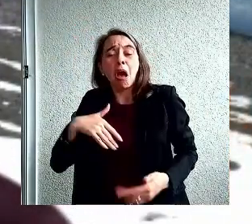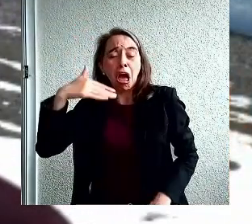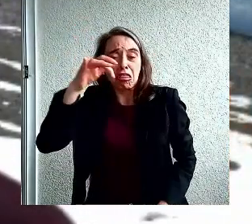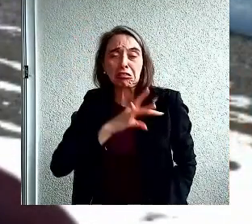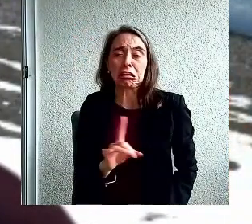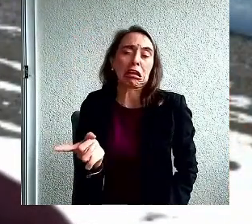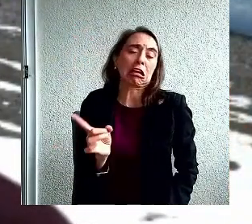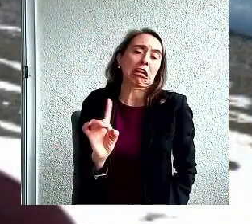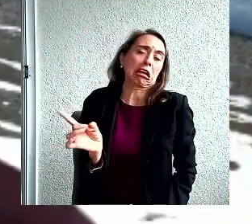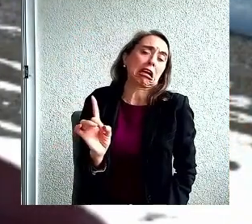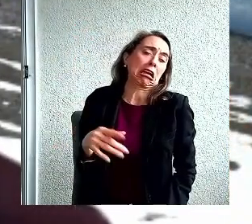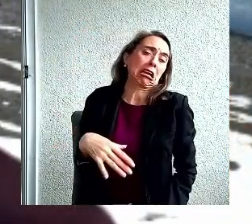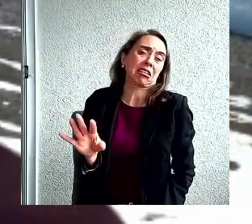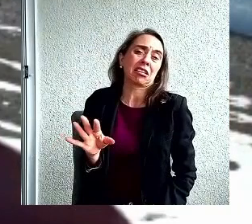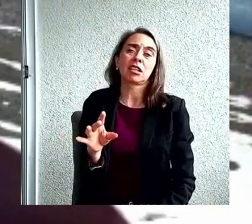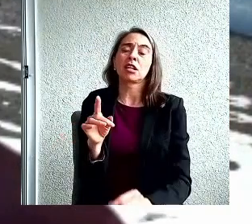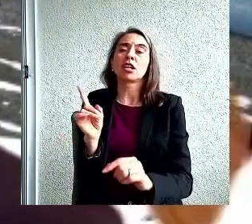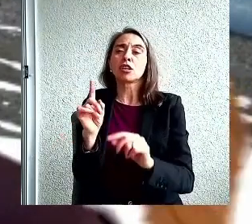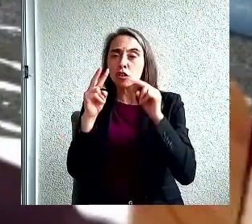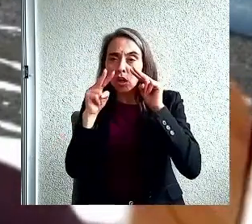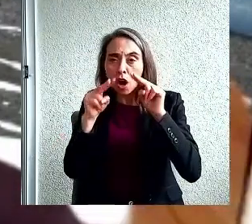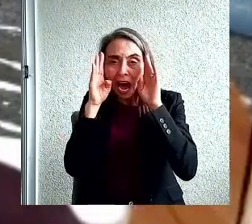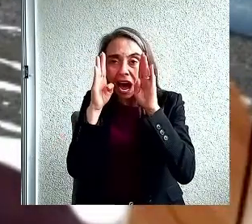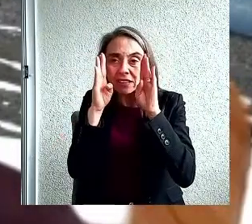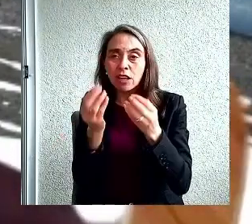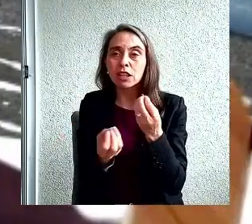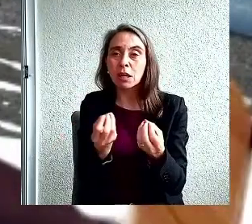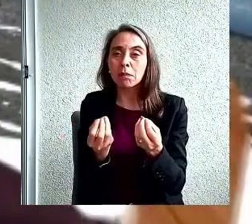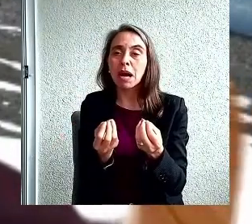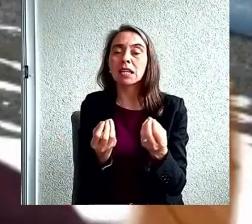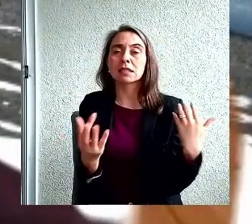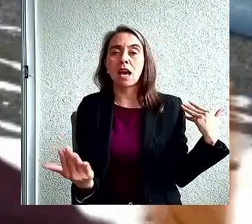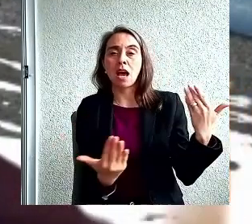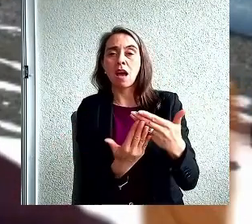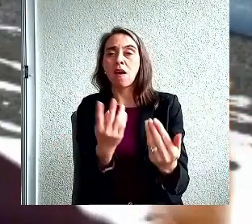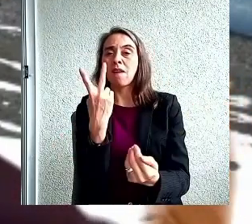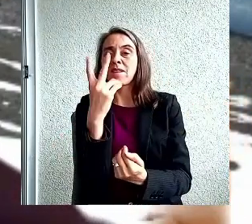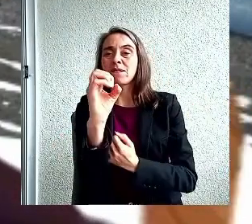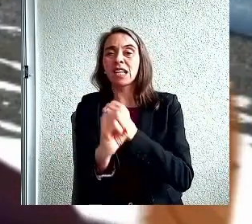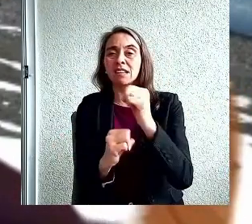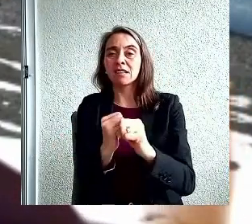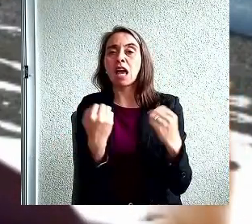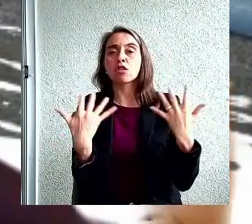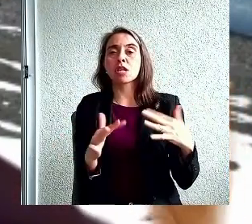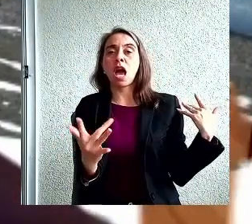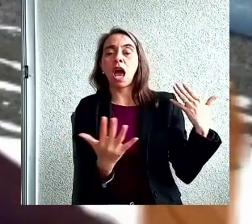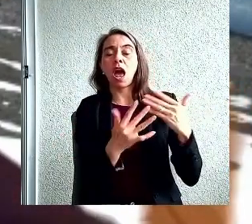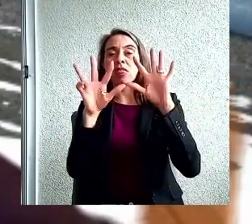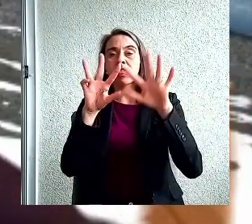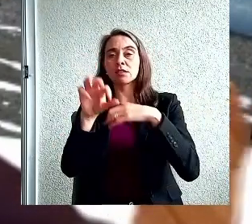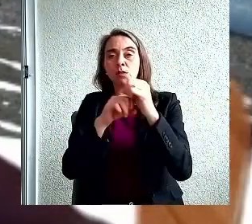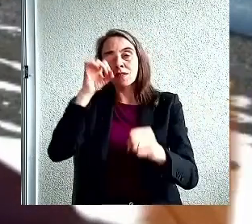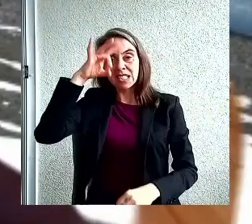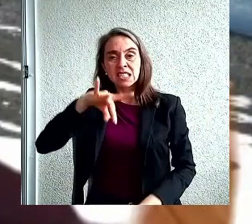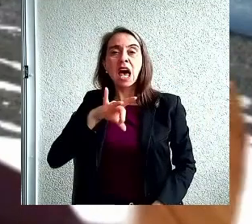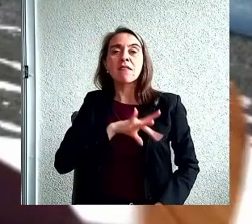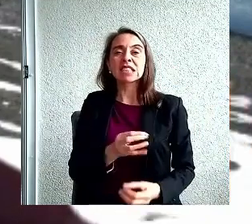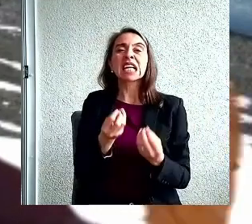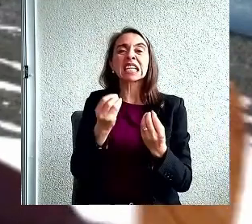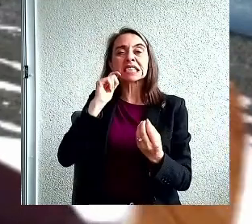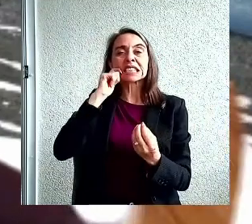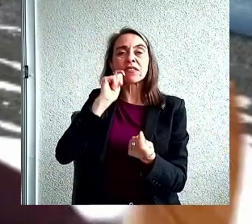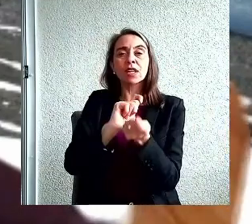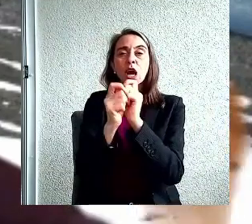años después, ya sabemos lo que es el cambio climático y somos uno de los países que está sufriendo eso, entonces creo que es urgente que se tomen las medidas y como